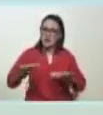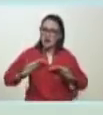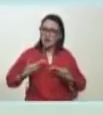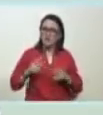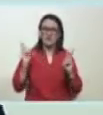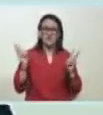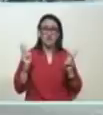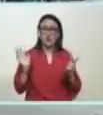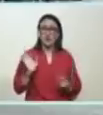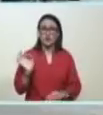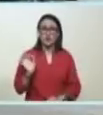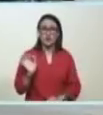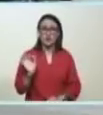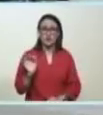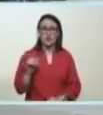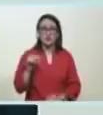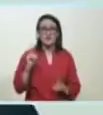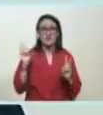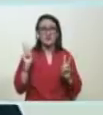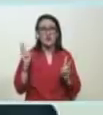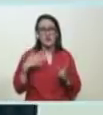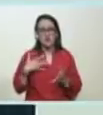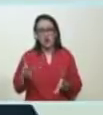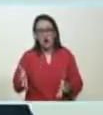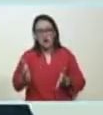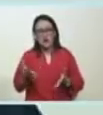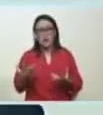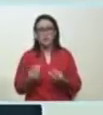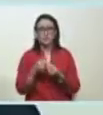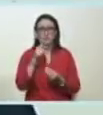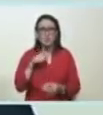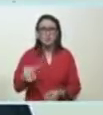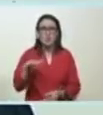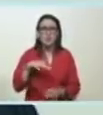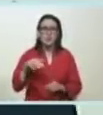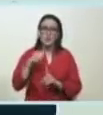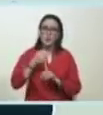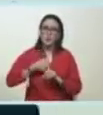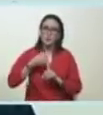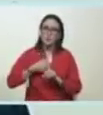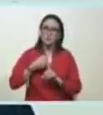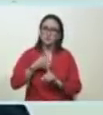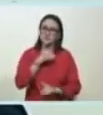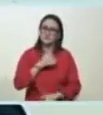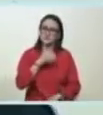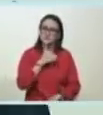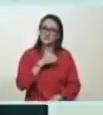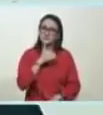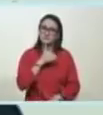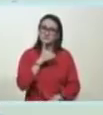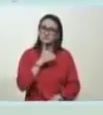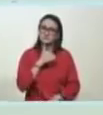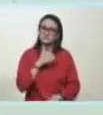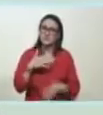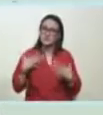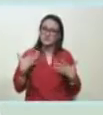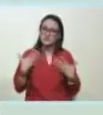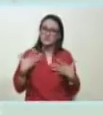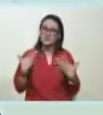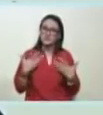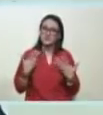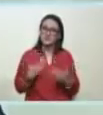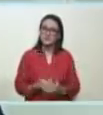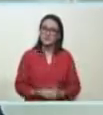victoria. Porque esta victoria la he conquistado junto al pueblo con lucha, con perseverancia, con valentía, con